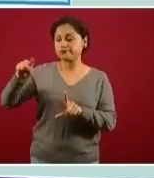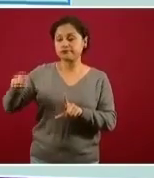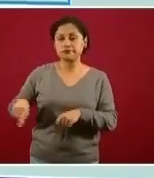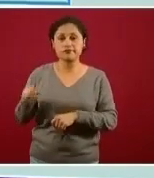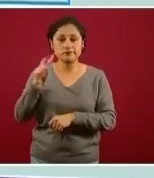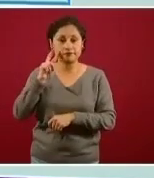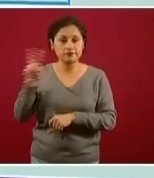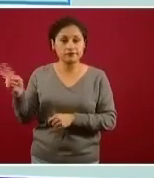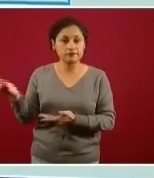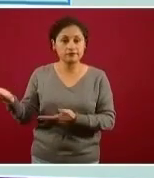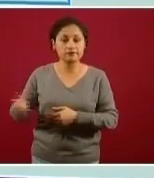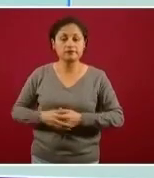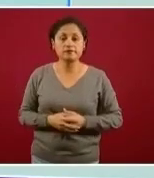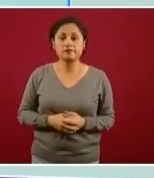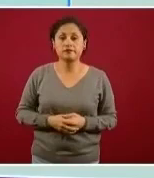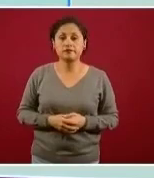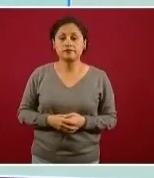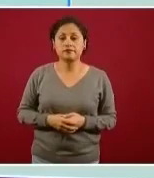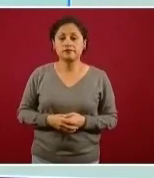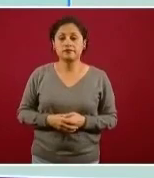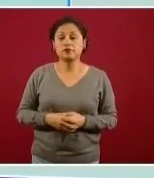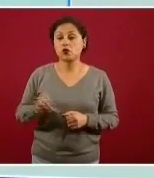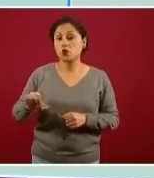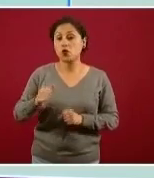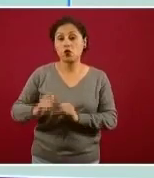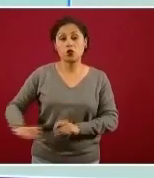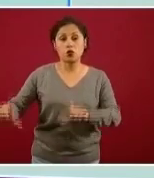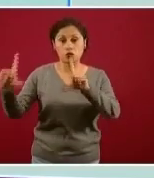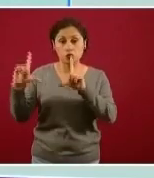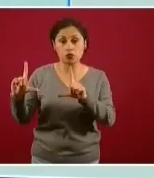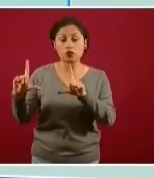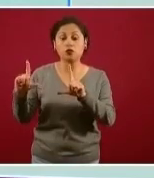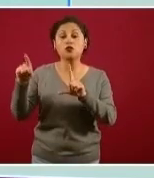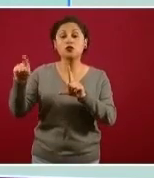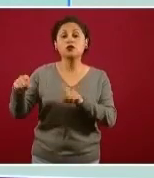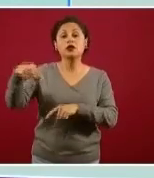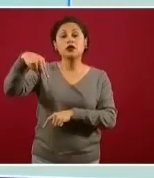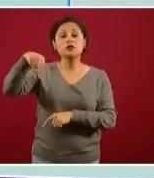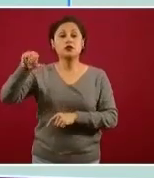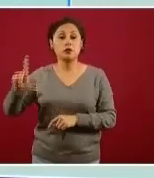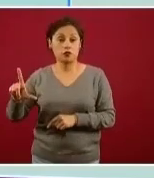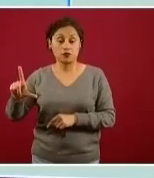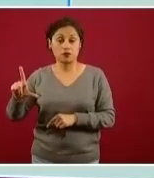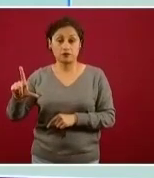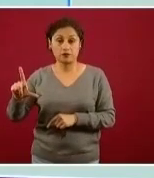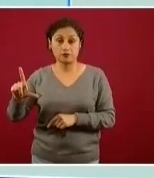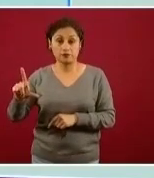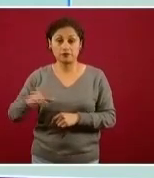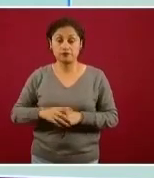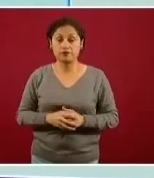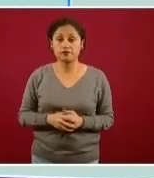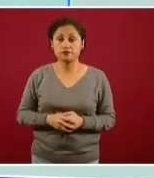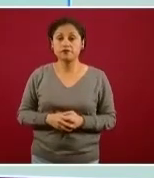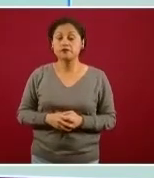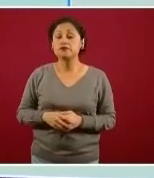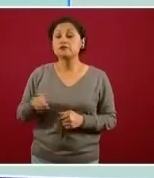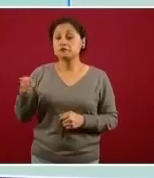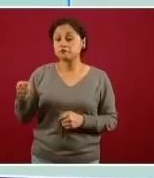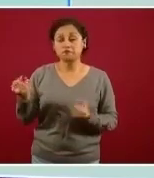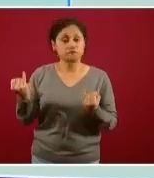En la siguiente es el caso de Nuevo León, donde tenemos este mismo